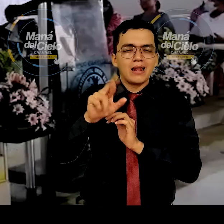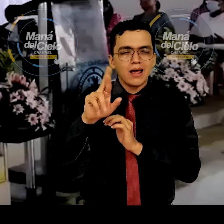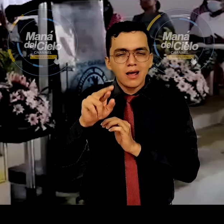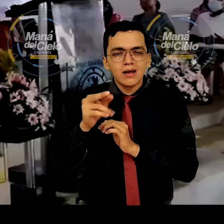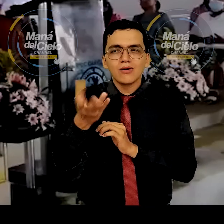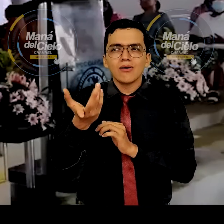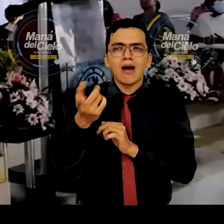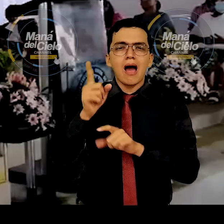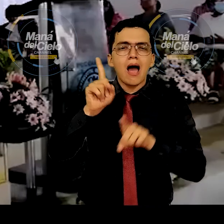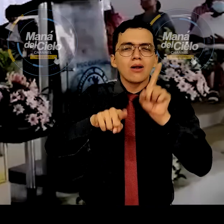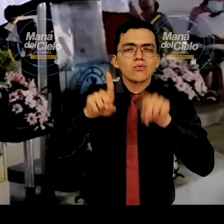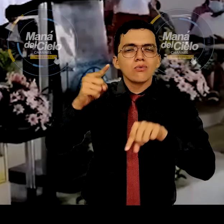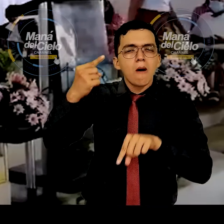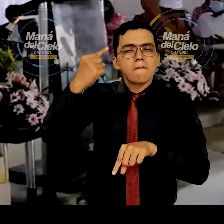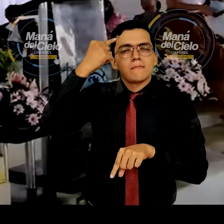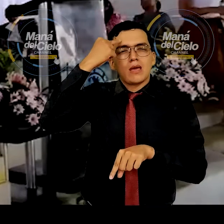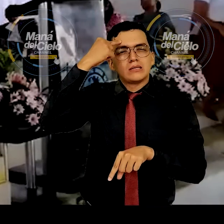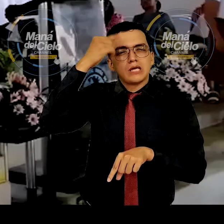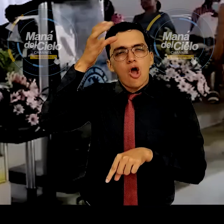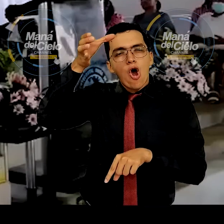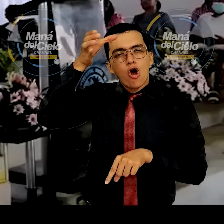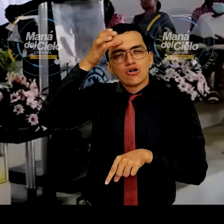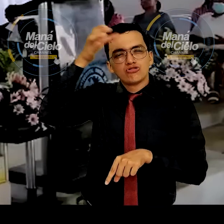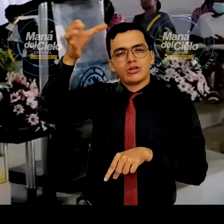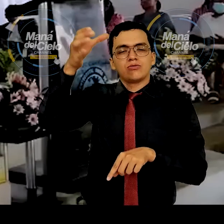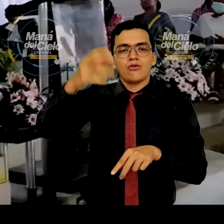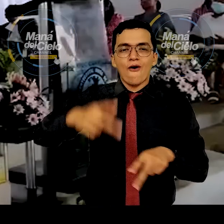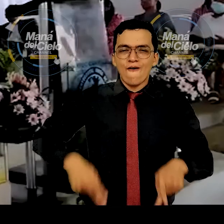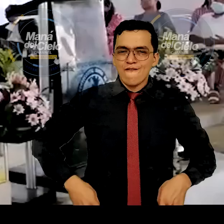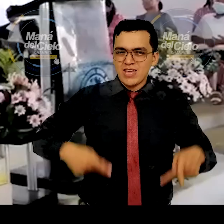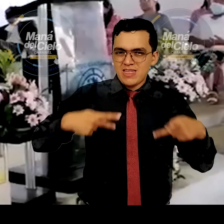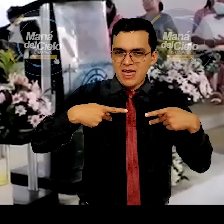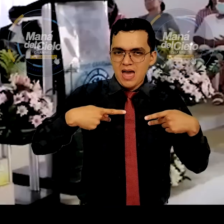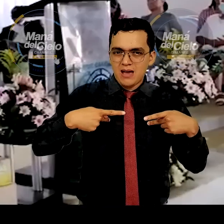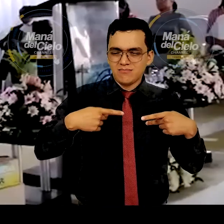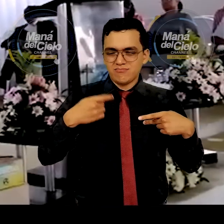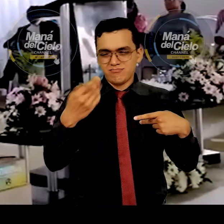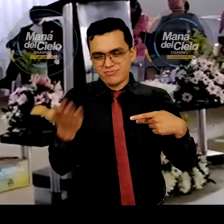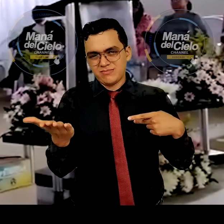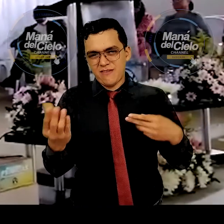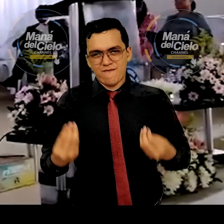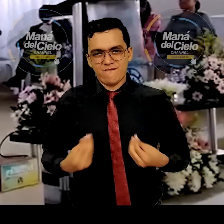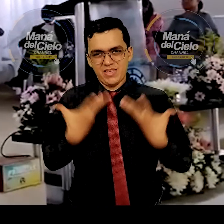el concepto que los cristianos han desarrollado sobre la vida y la muerte.